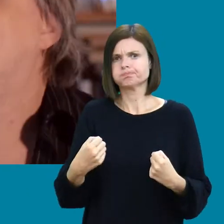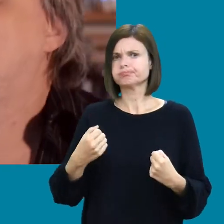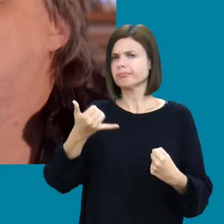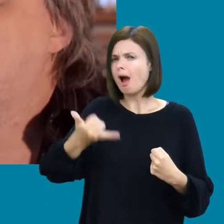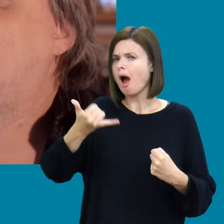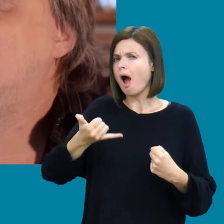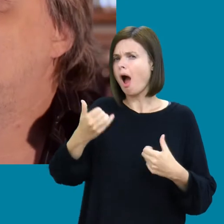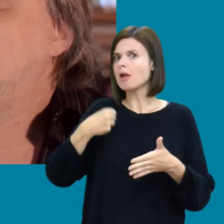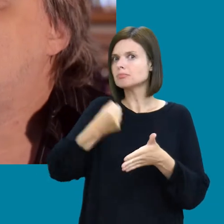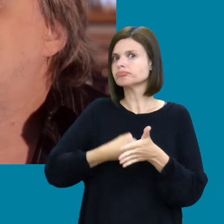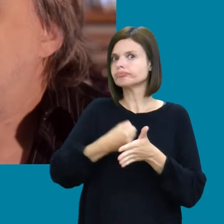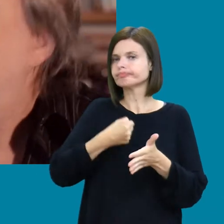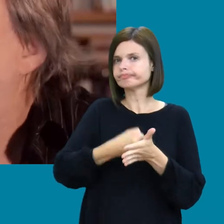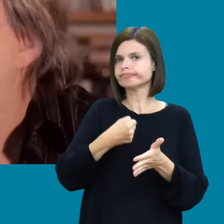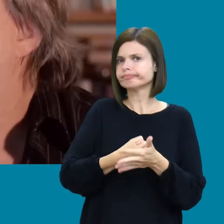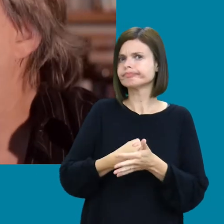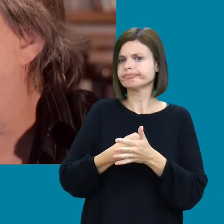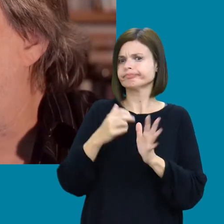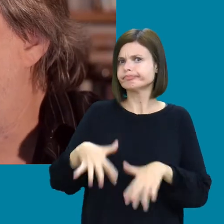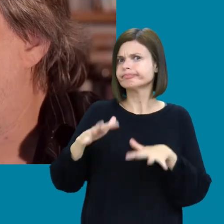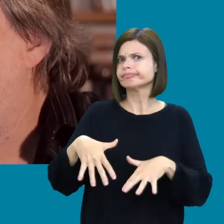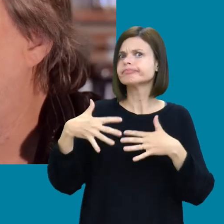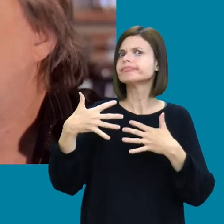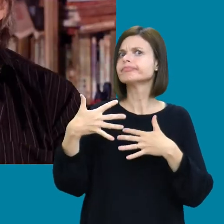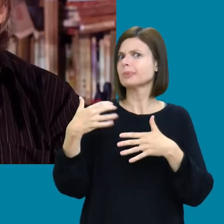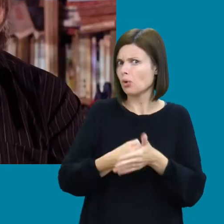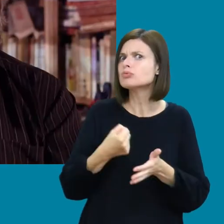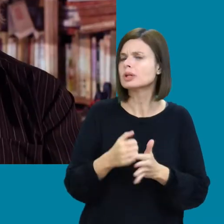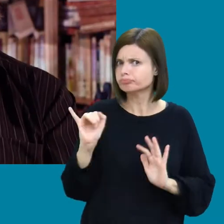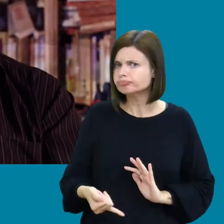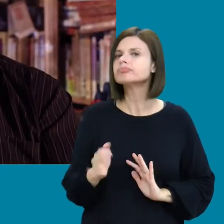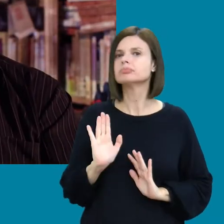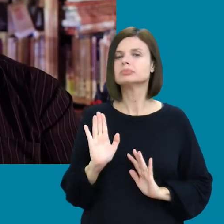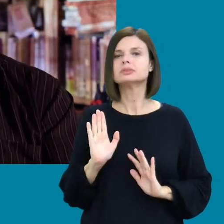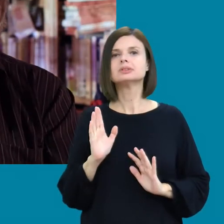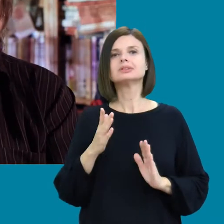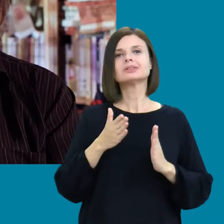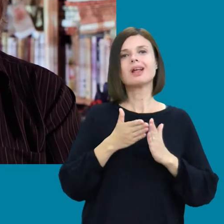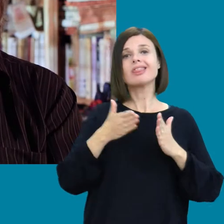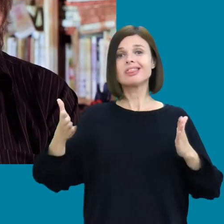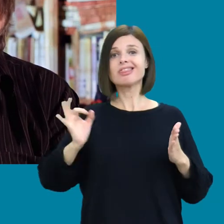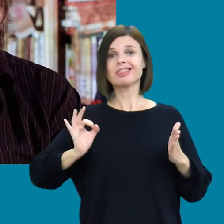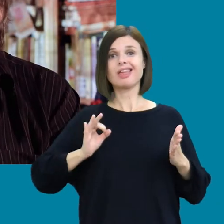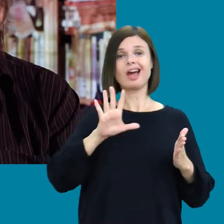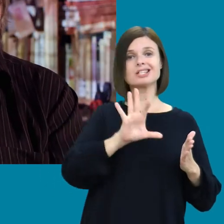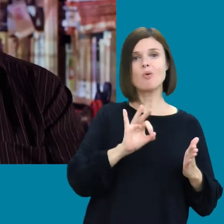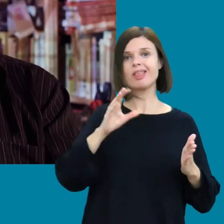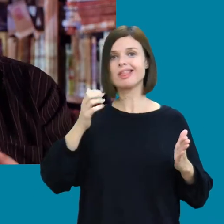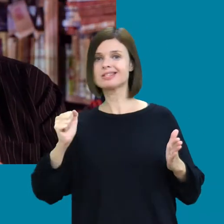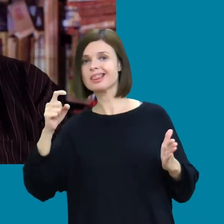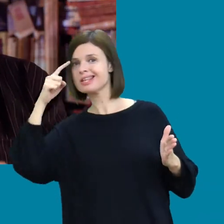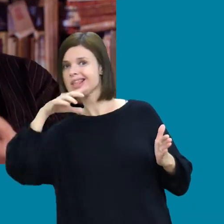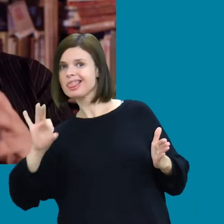presente, digamos, en la toma y en la calle, ¿no? Todavía en las décadas del 50, del 60,